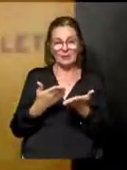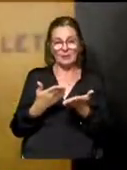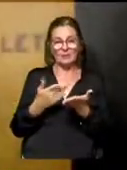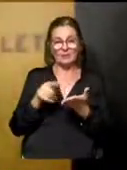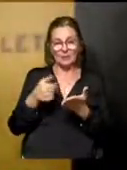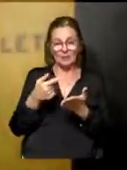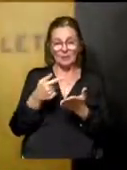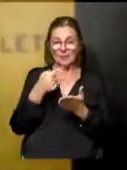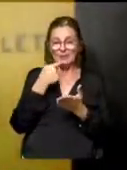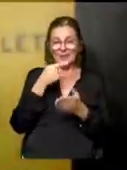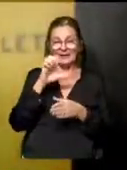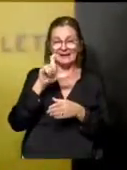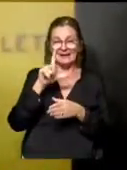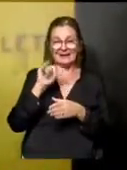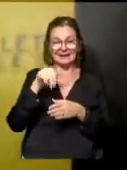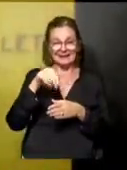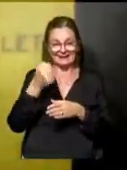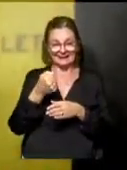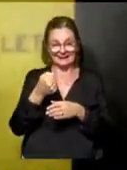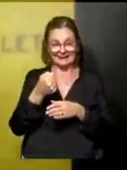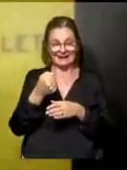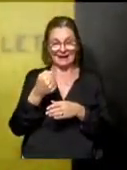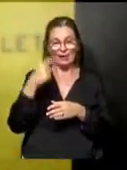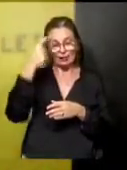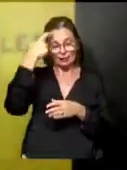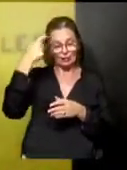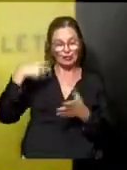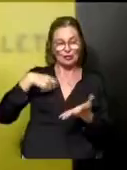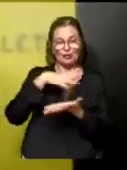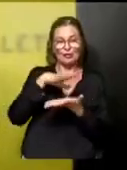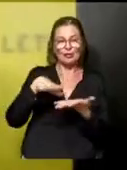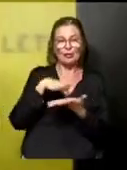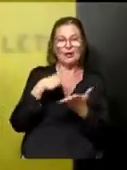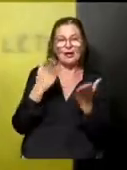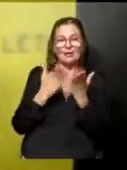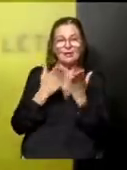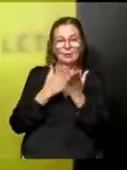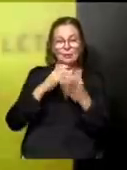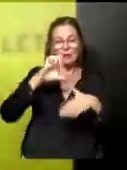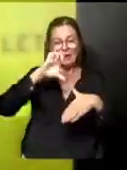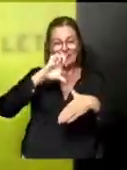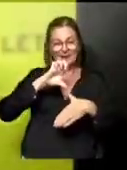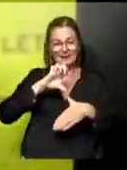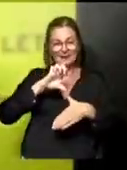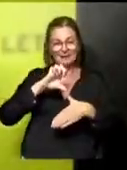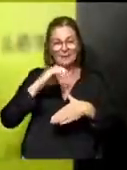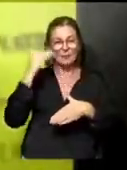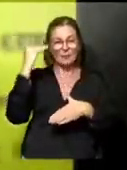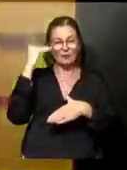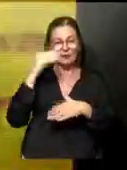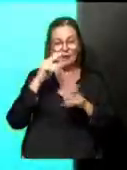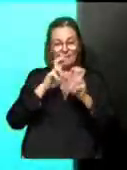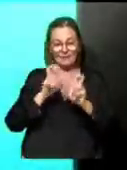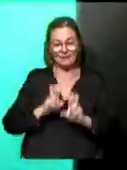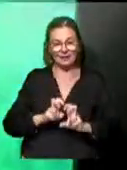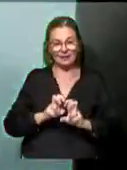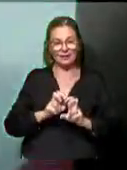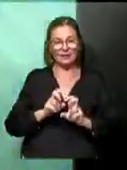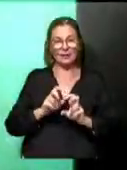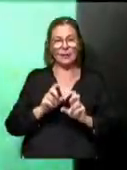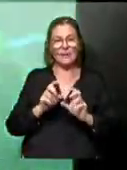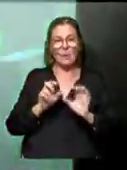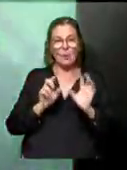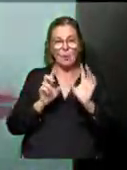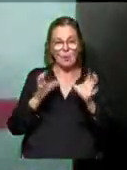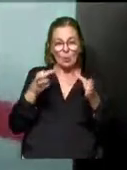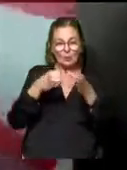después le vamos a decir Elina buenas noches. Es socióloga, es magíster en estudios de América Latina, docente e investigadora de la Unidad de Métodos